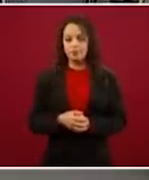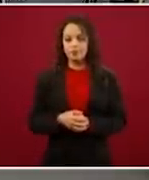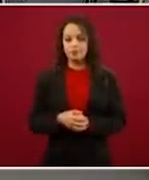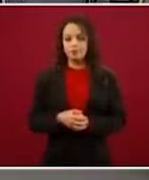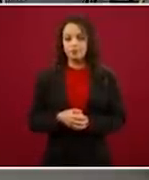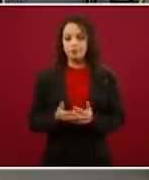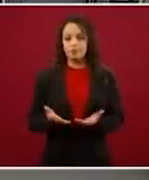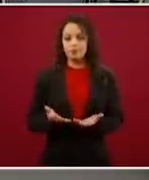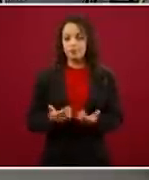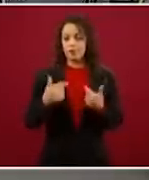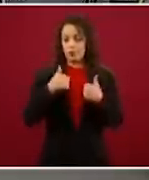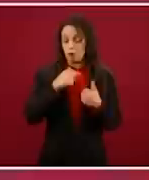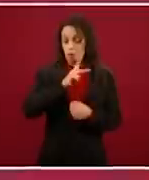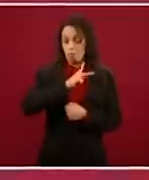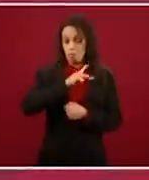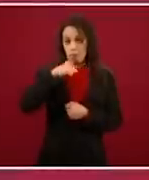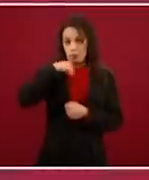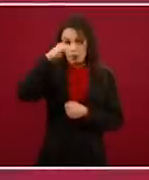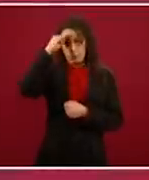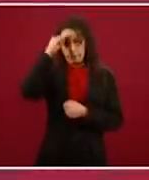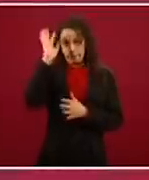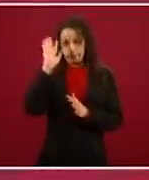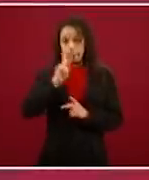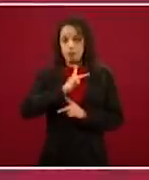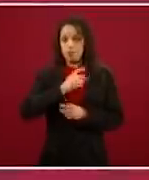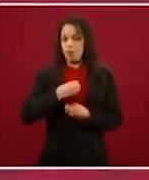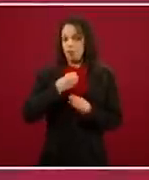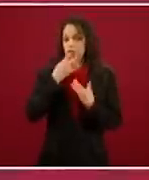de mi alma, de mi corazón,